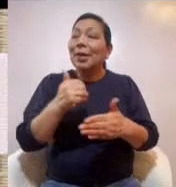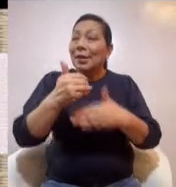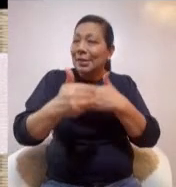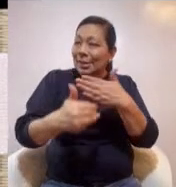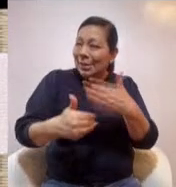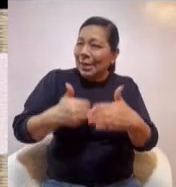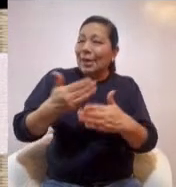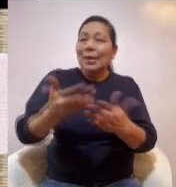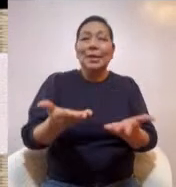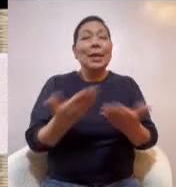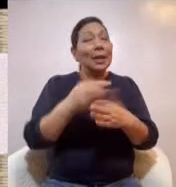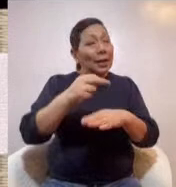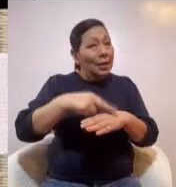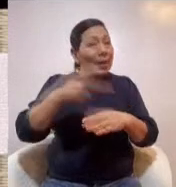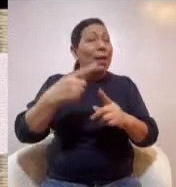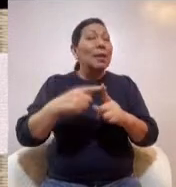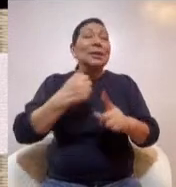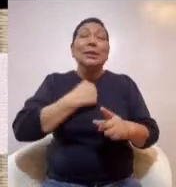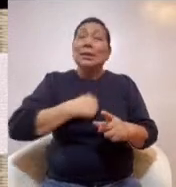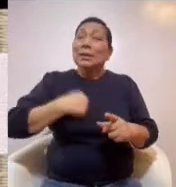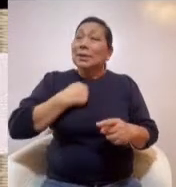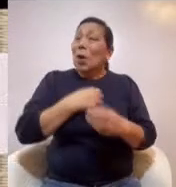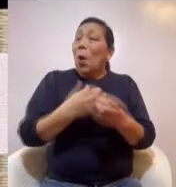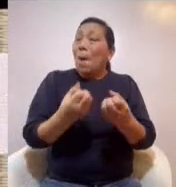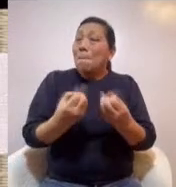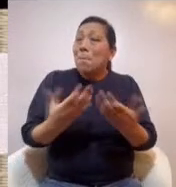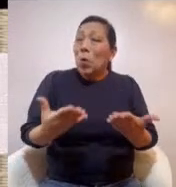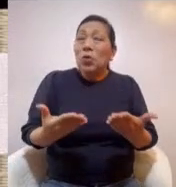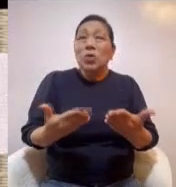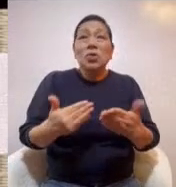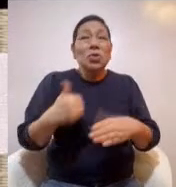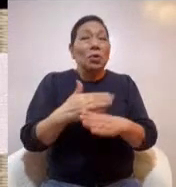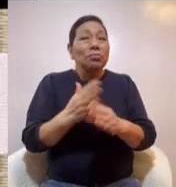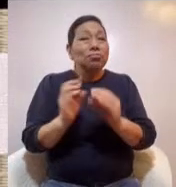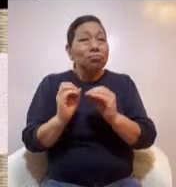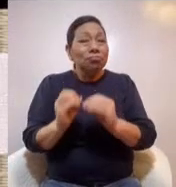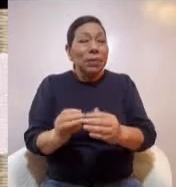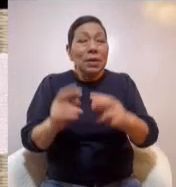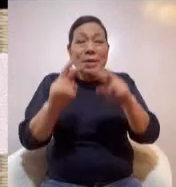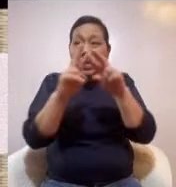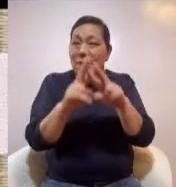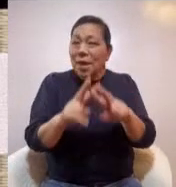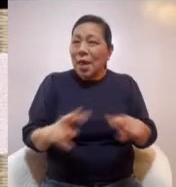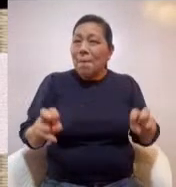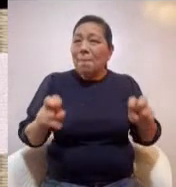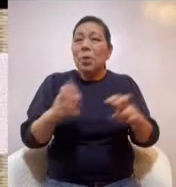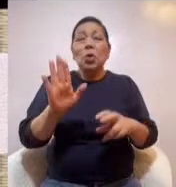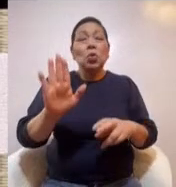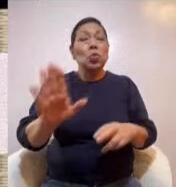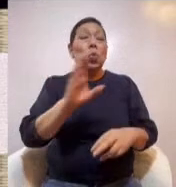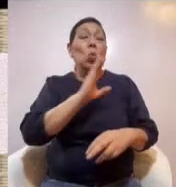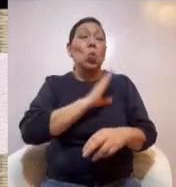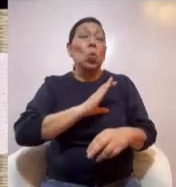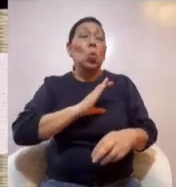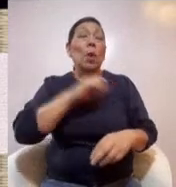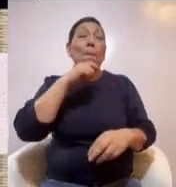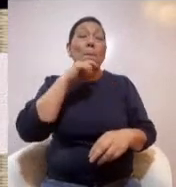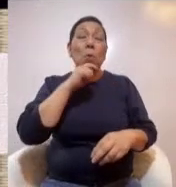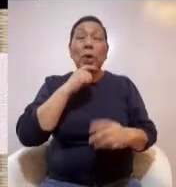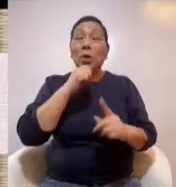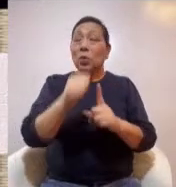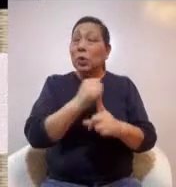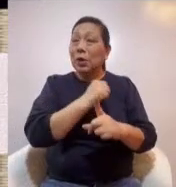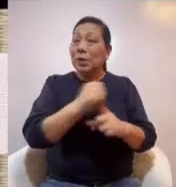todavía se sigue en esta región, lamentándolo mucho, estereotipando e investigando el comportamiento de